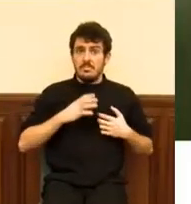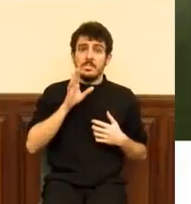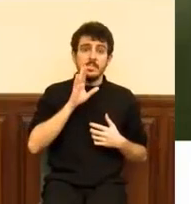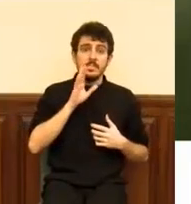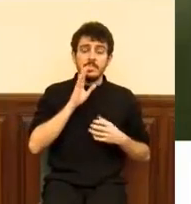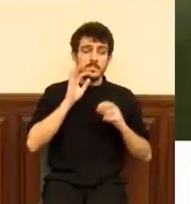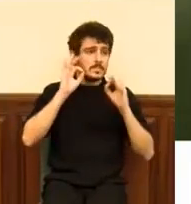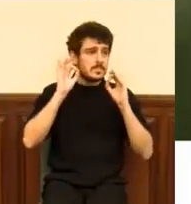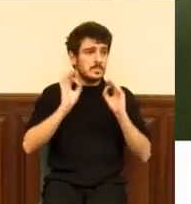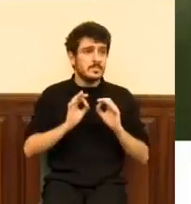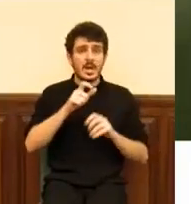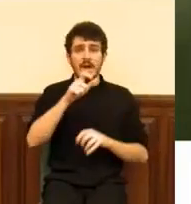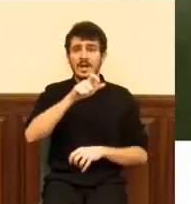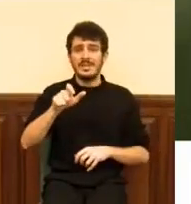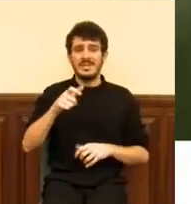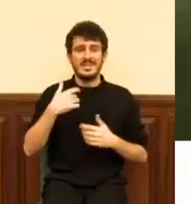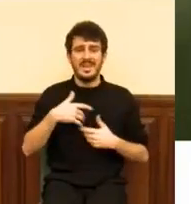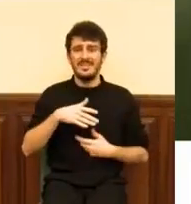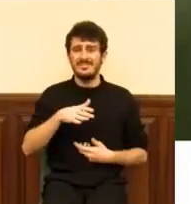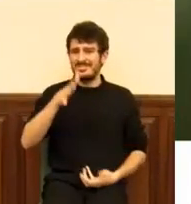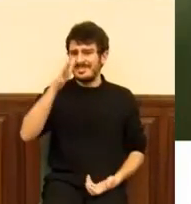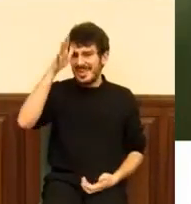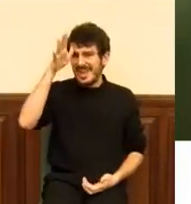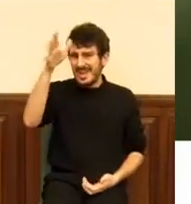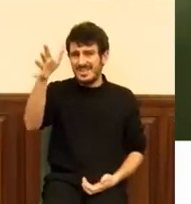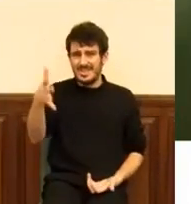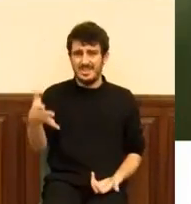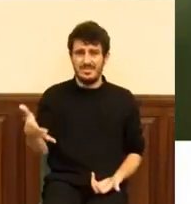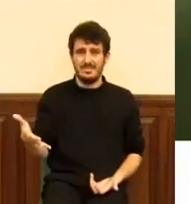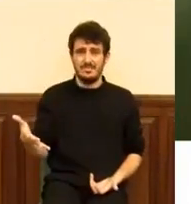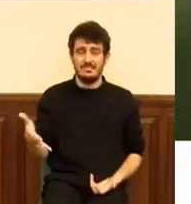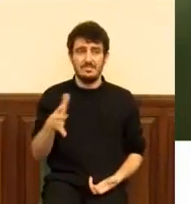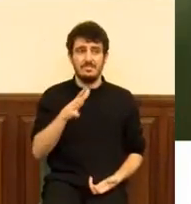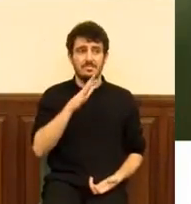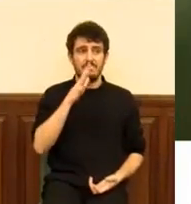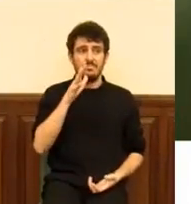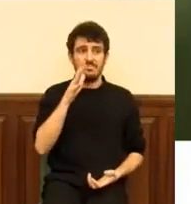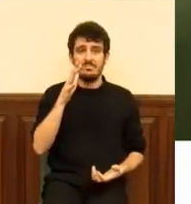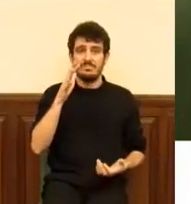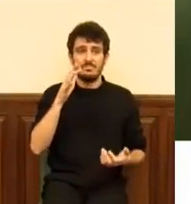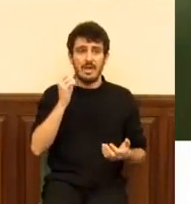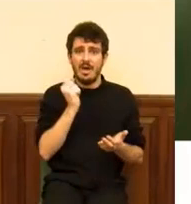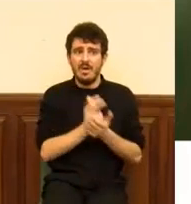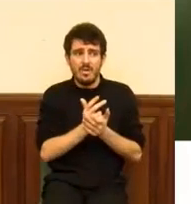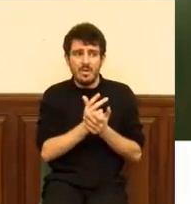es que la gente está ya harta, porque hay mucho en juego.